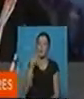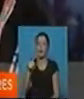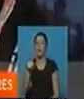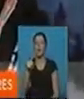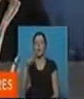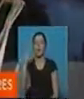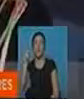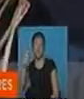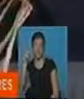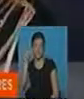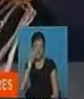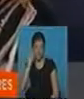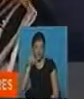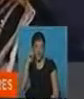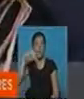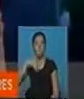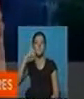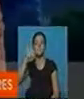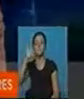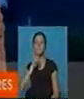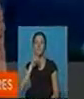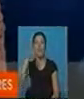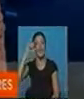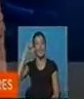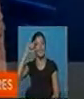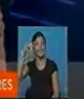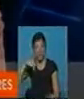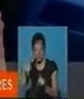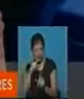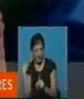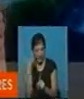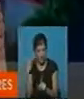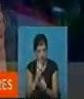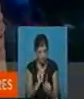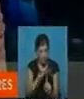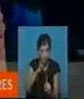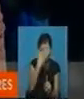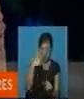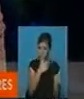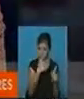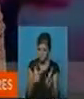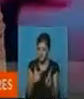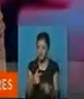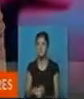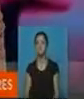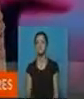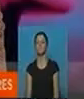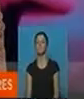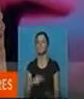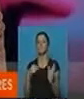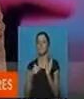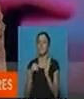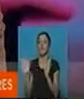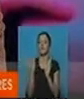Omar Mateen parece que habitualmente iba también a ese mismo boliche donde cometió la masacre. Digamos, pero todo eso puede llegar a